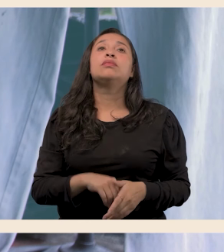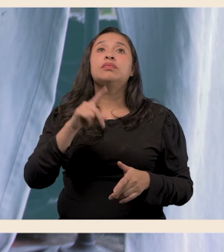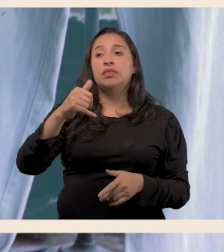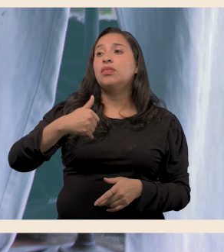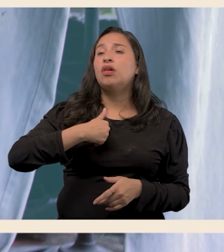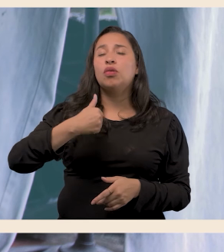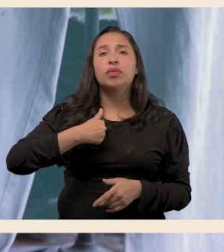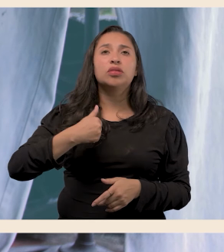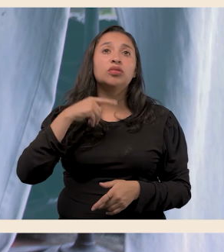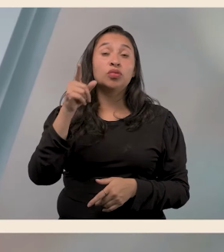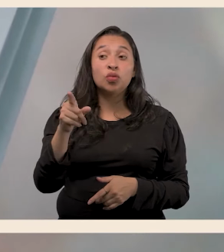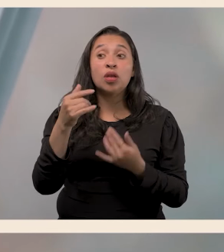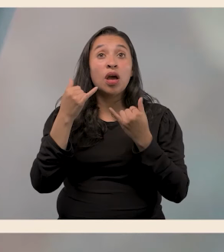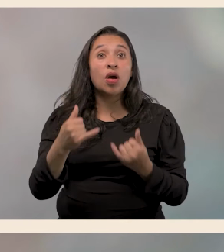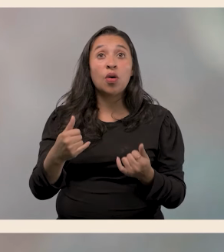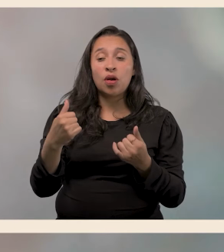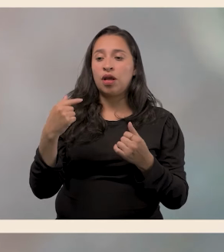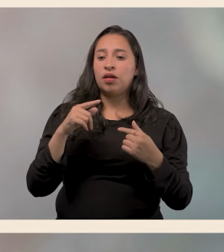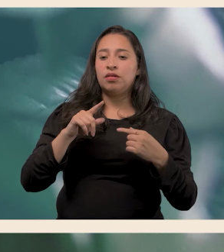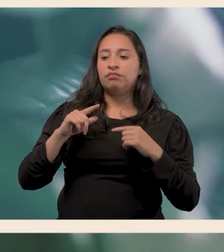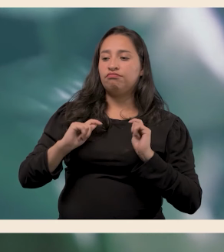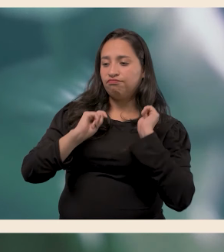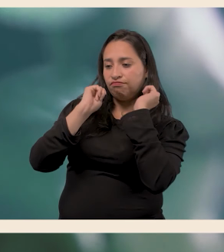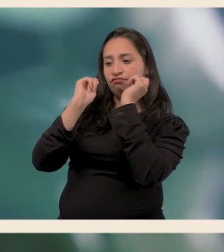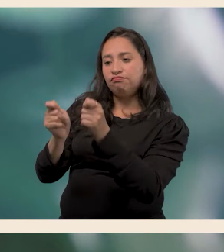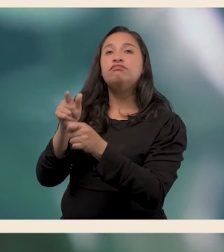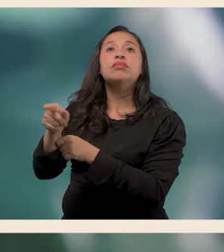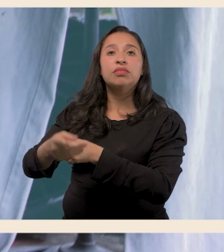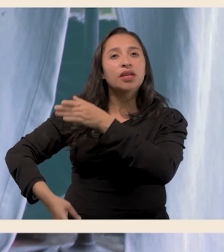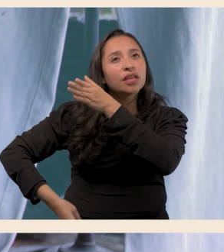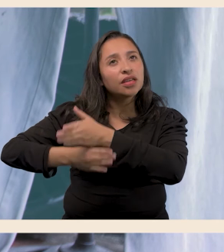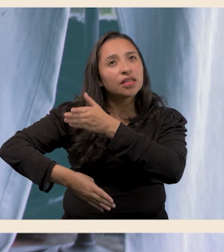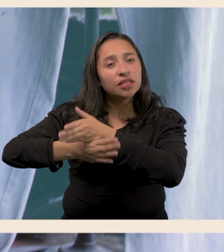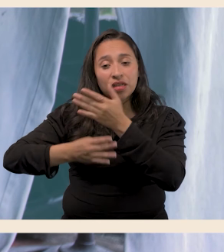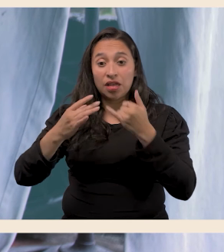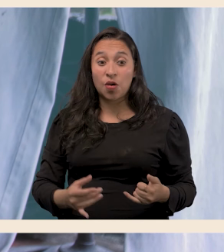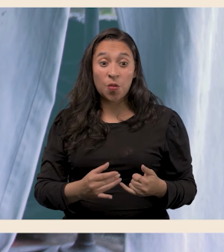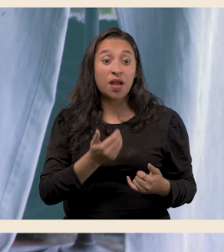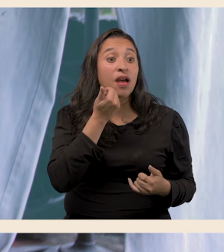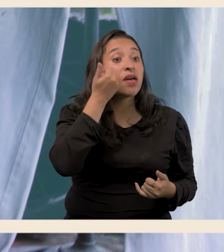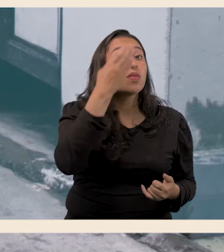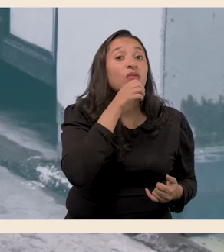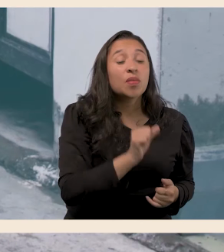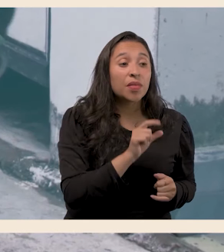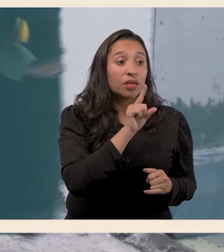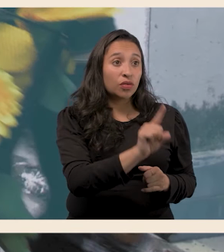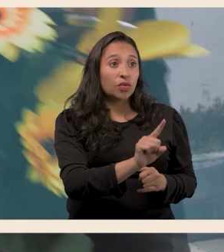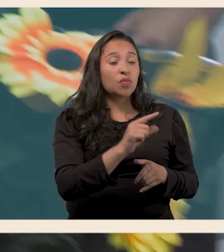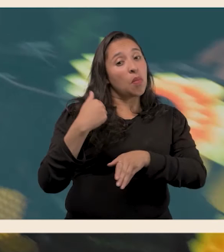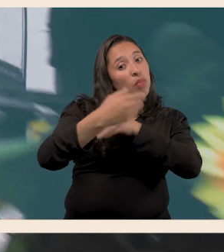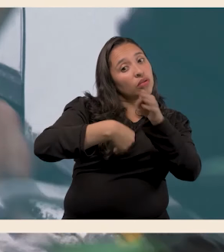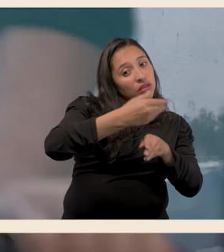La juventud que siga, que no dejen de caer el proceso que llevan los viejos.